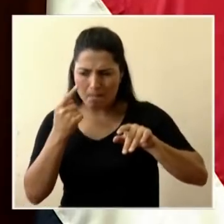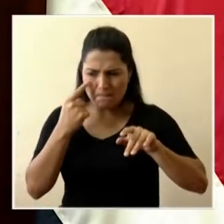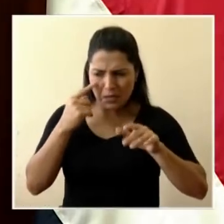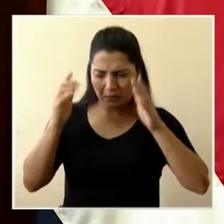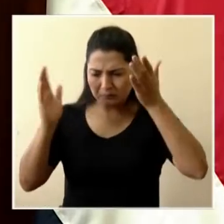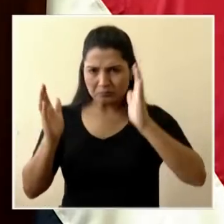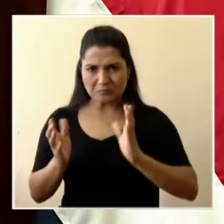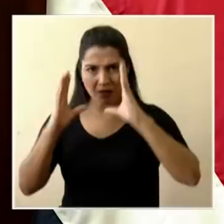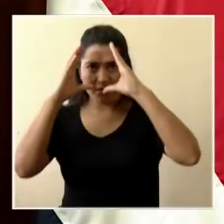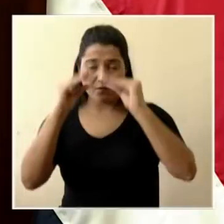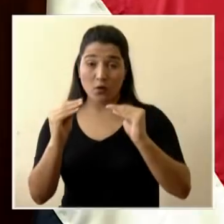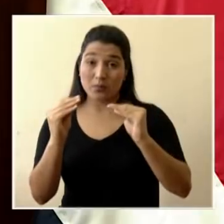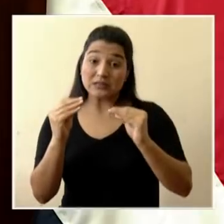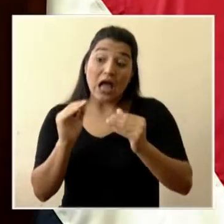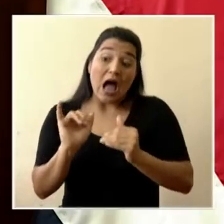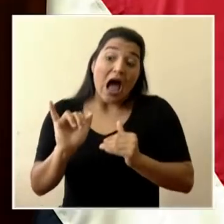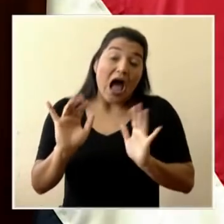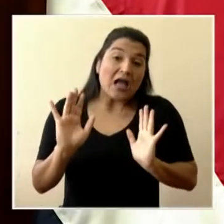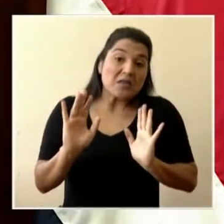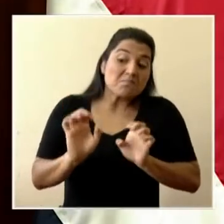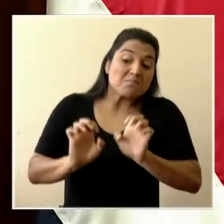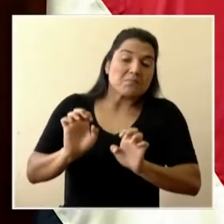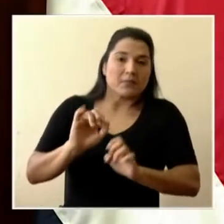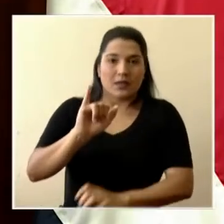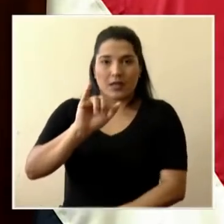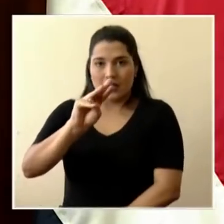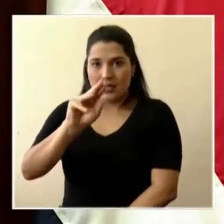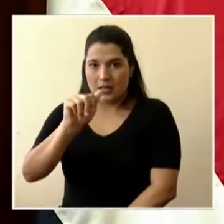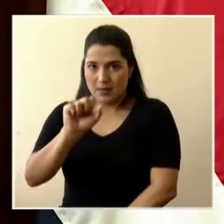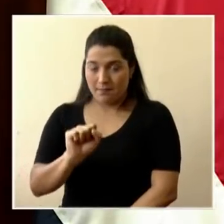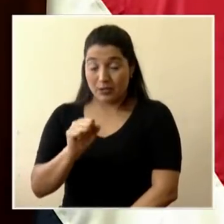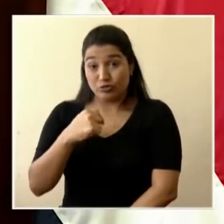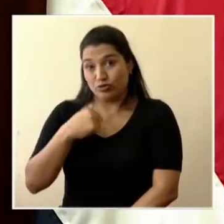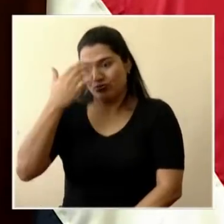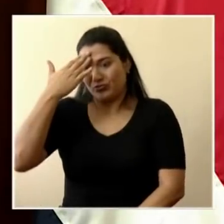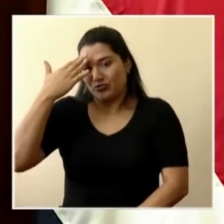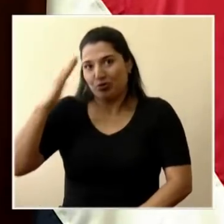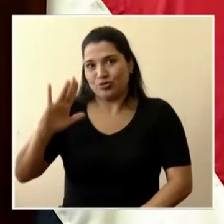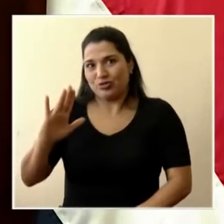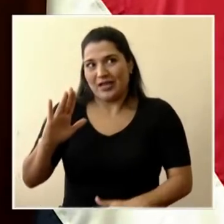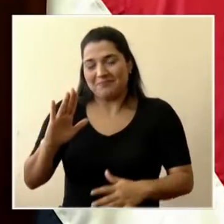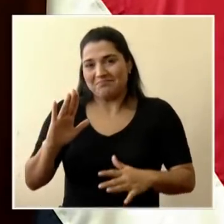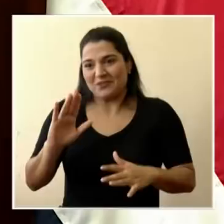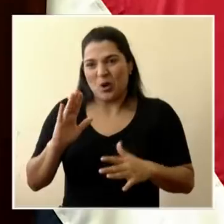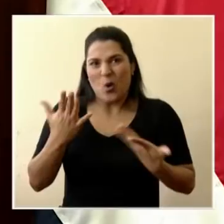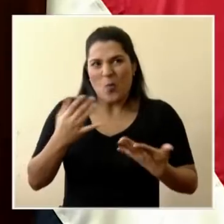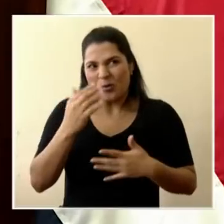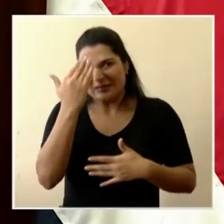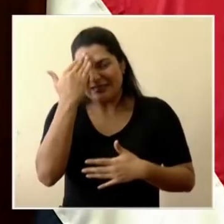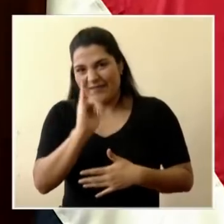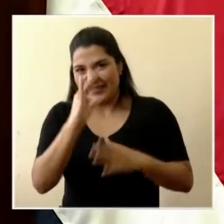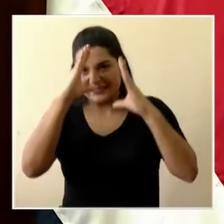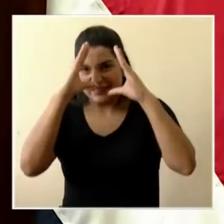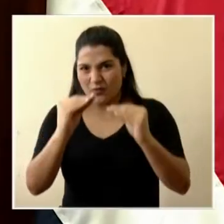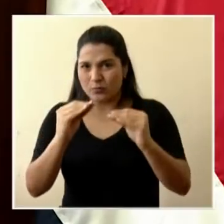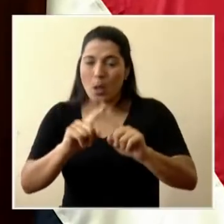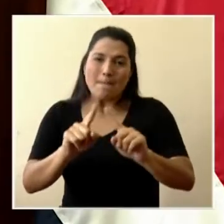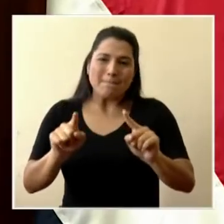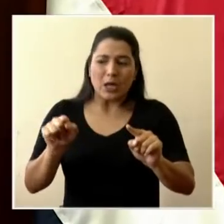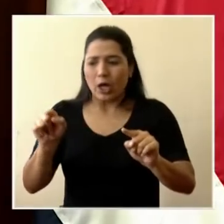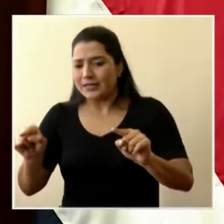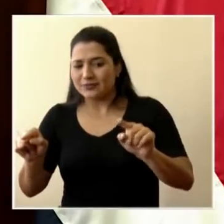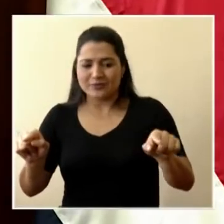las valoraciones que tendrá que hacer el IMAS. Sinceramente no sé de dónde sacan la información, pero una situación no tiene que ver con la